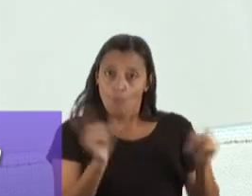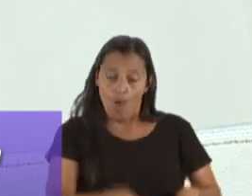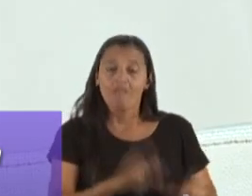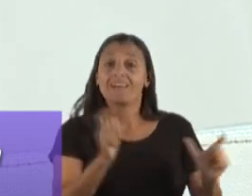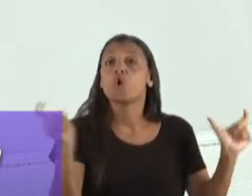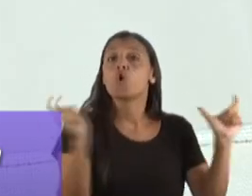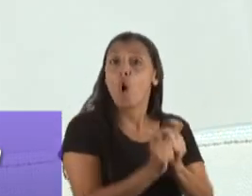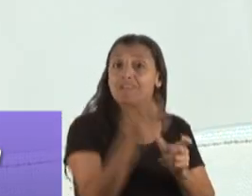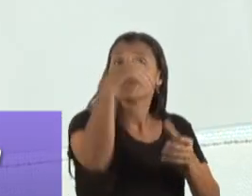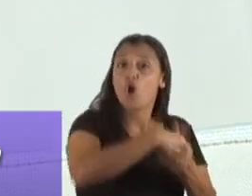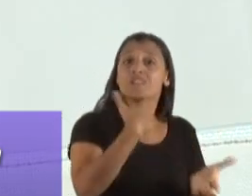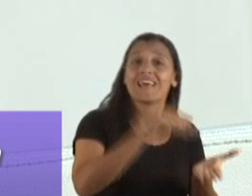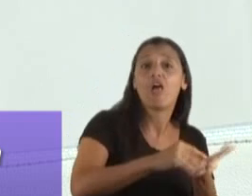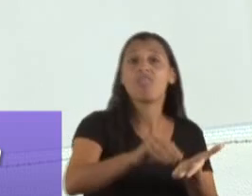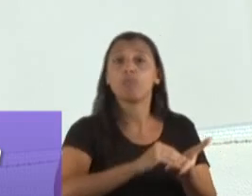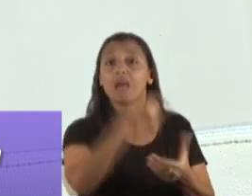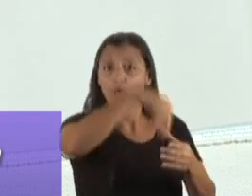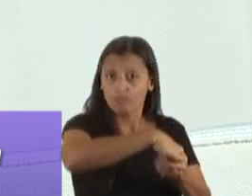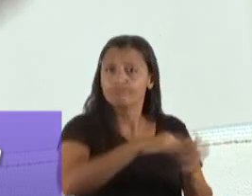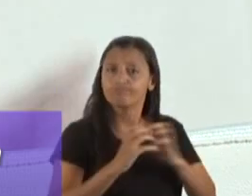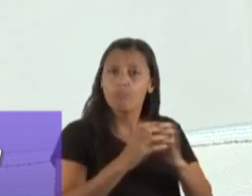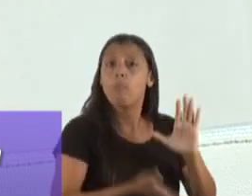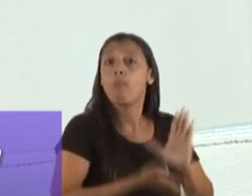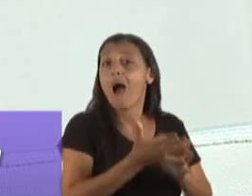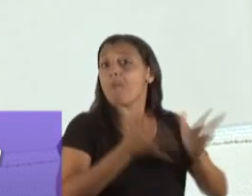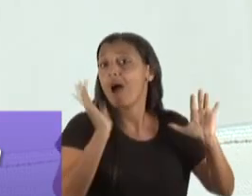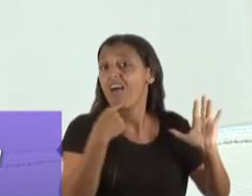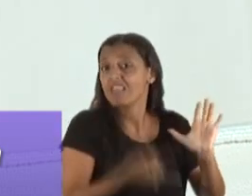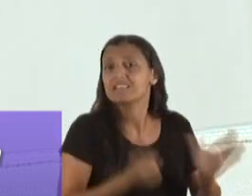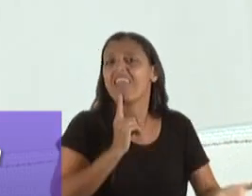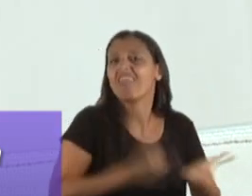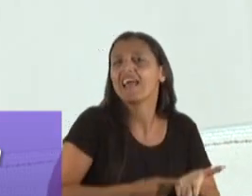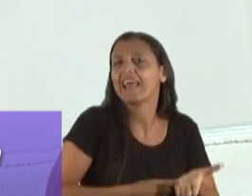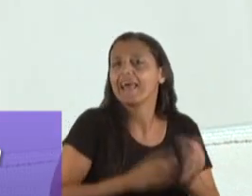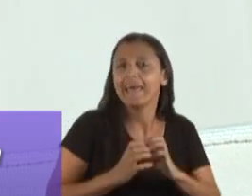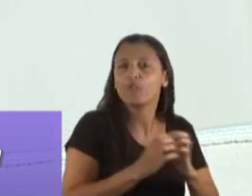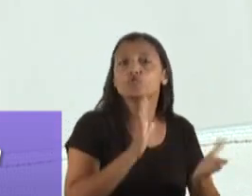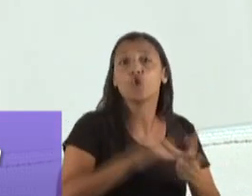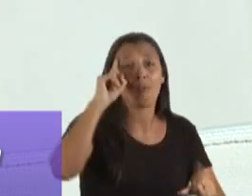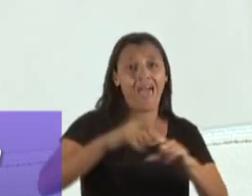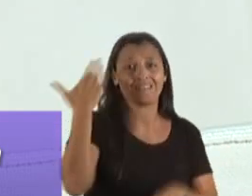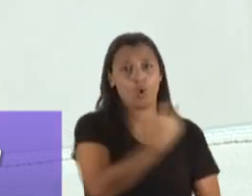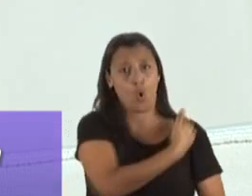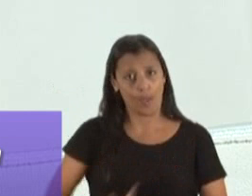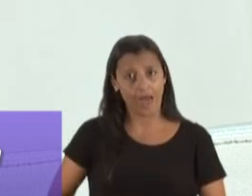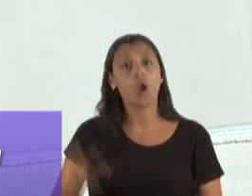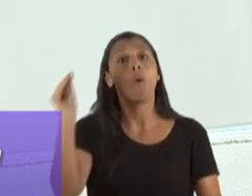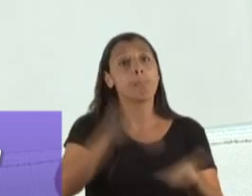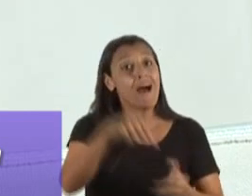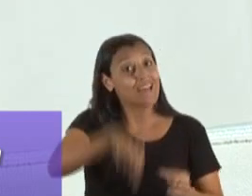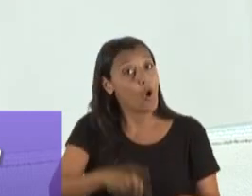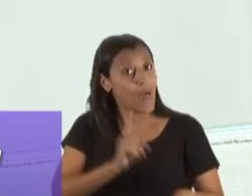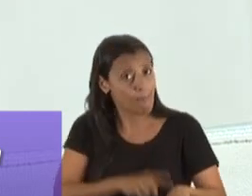comisión bicameral va a tratar supuestamente decretos de la anterior gestión y sobre todo está en el foco